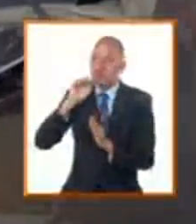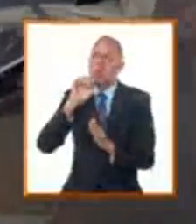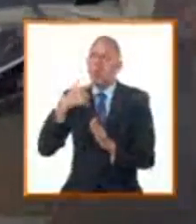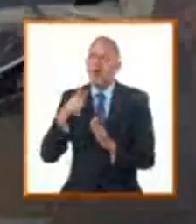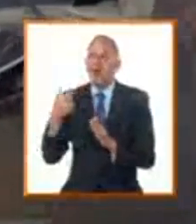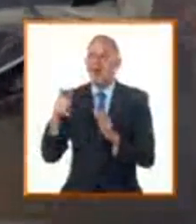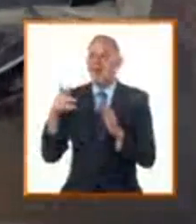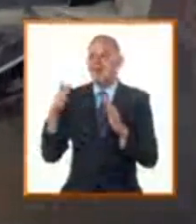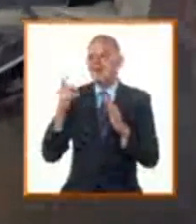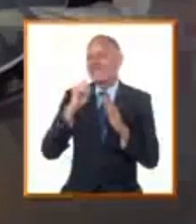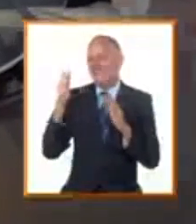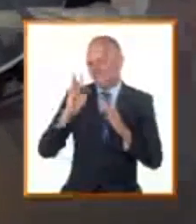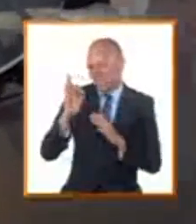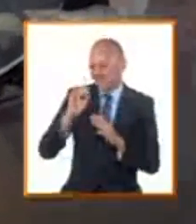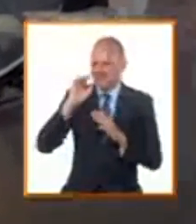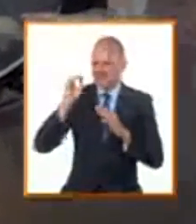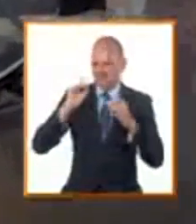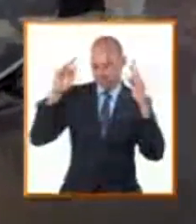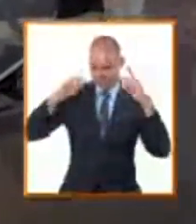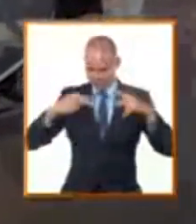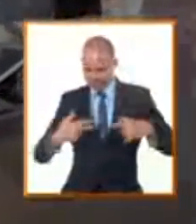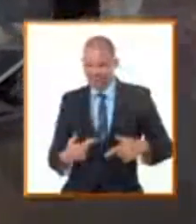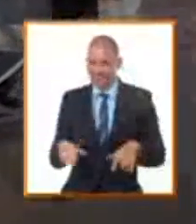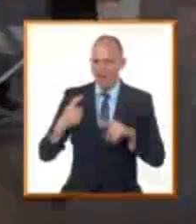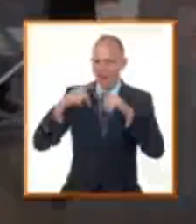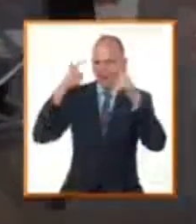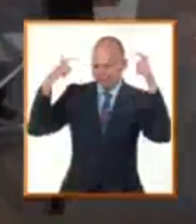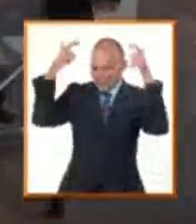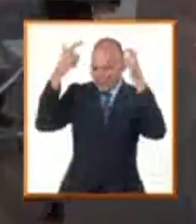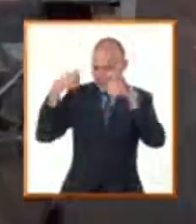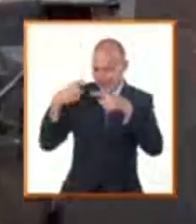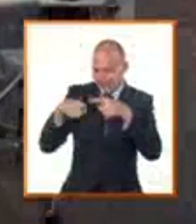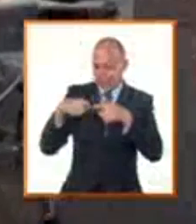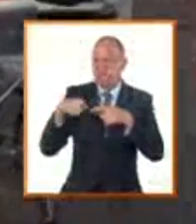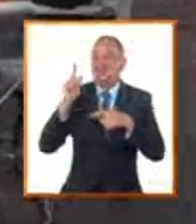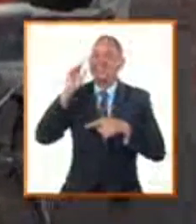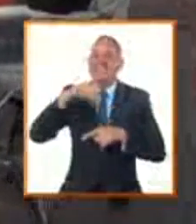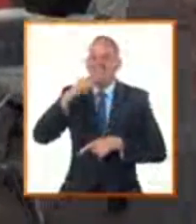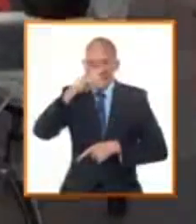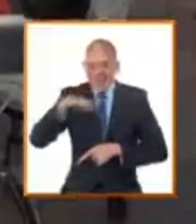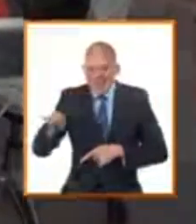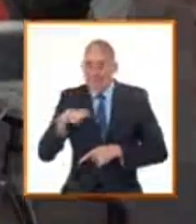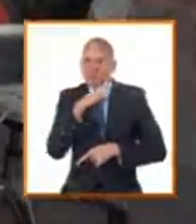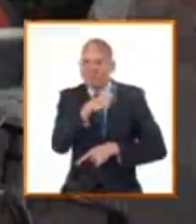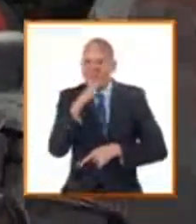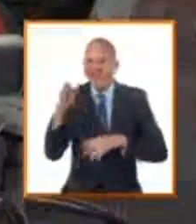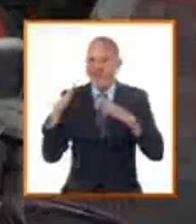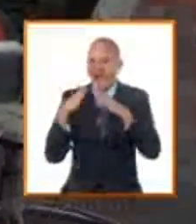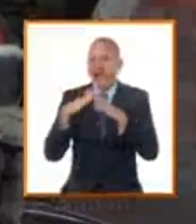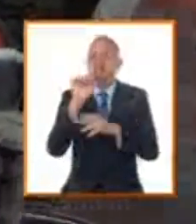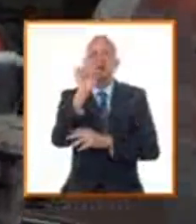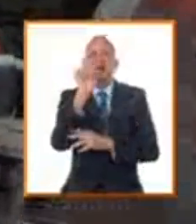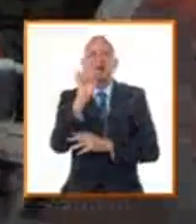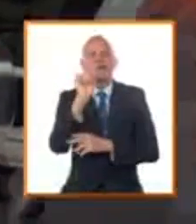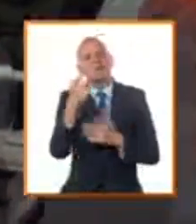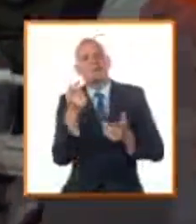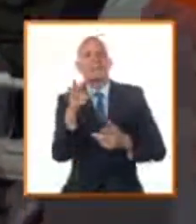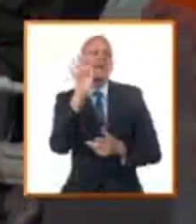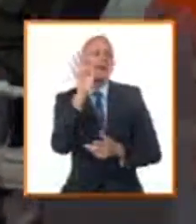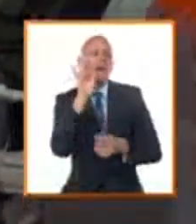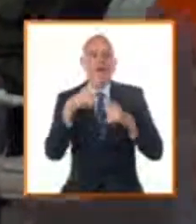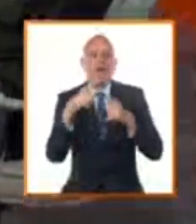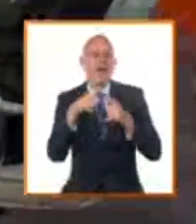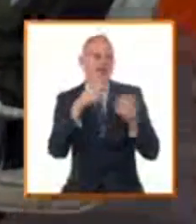que le dieran drogas a los niños en esos caramelos, como vimos ahí en las imágenes. Sí, ciertamente, del 2019